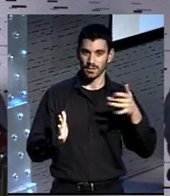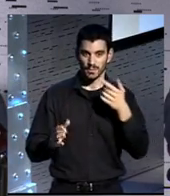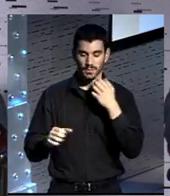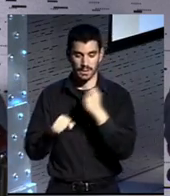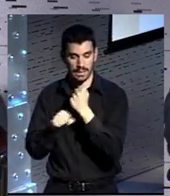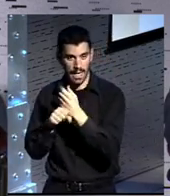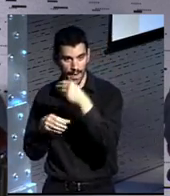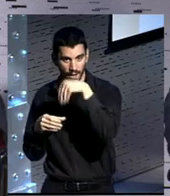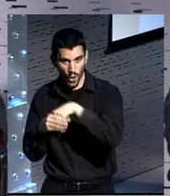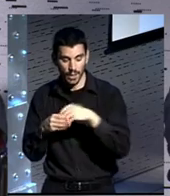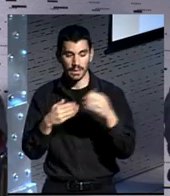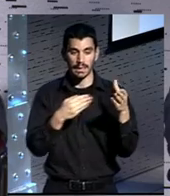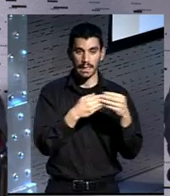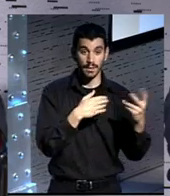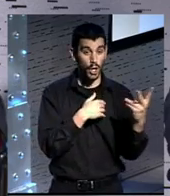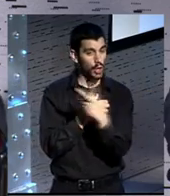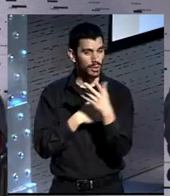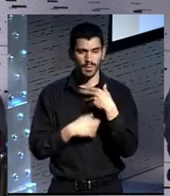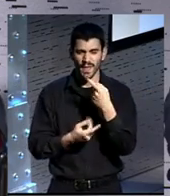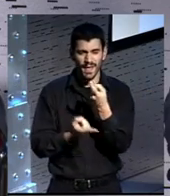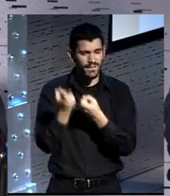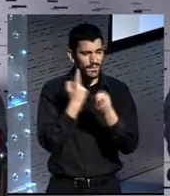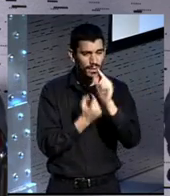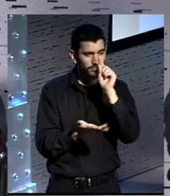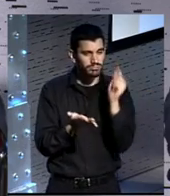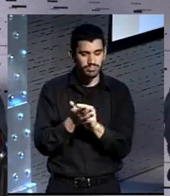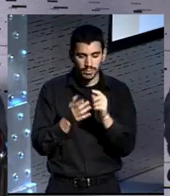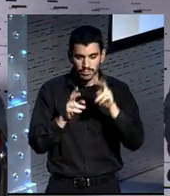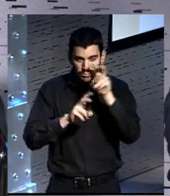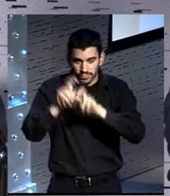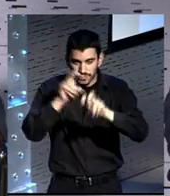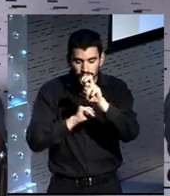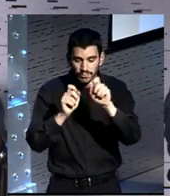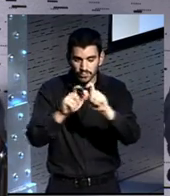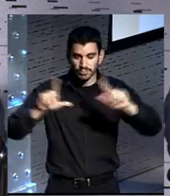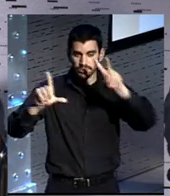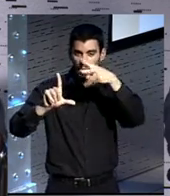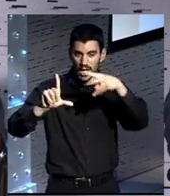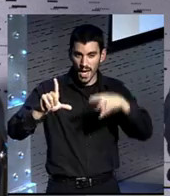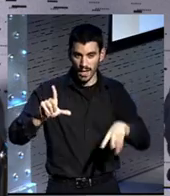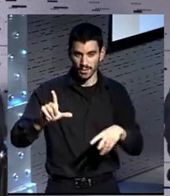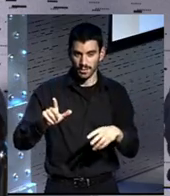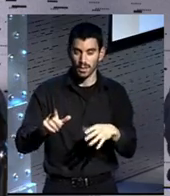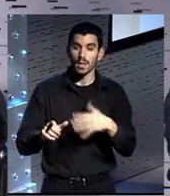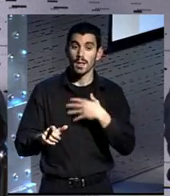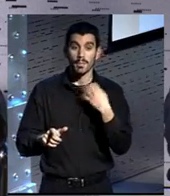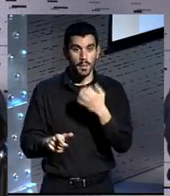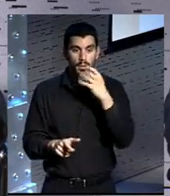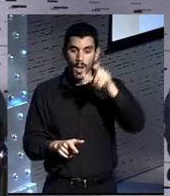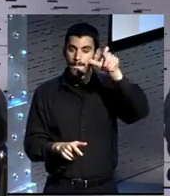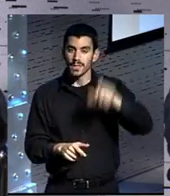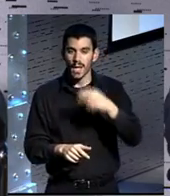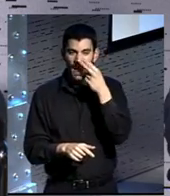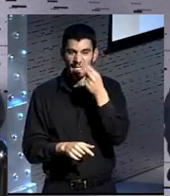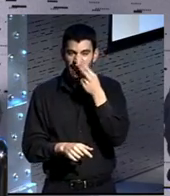tienen acceso rápido a muchísima información, cómo es posible escuchar lo que hablan los